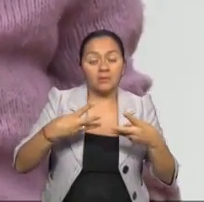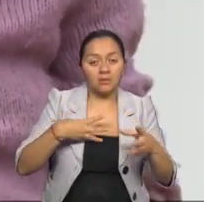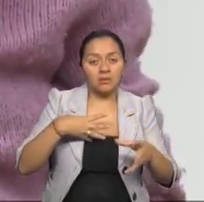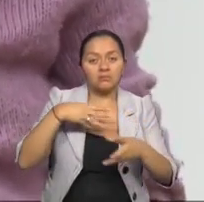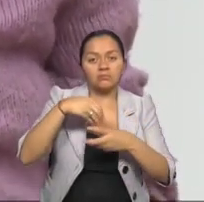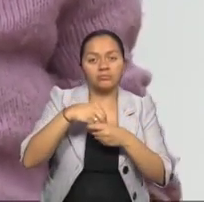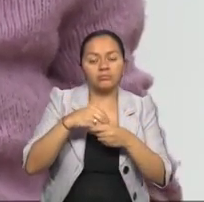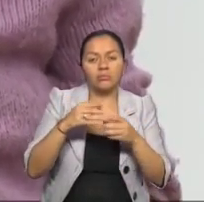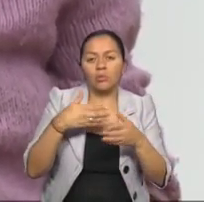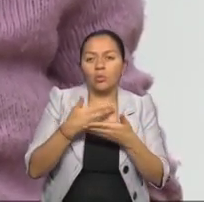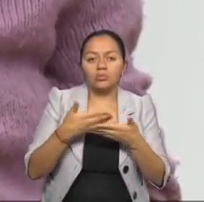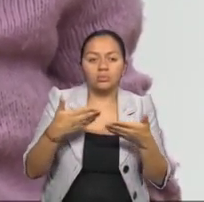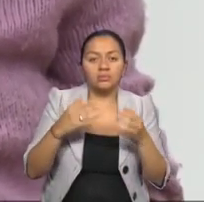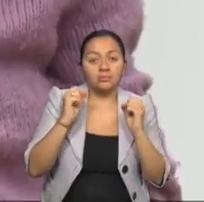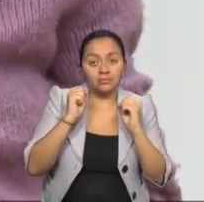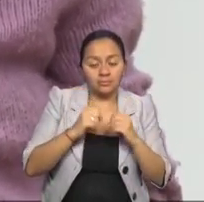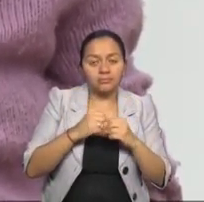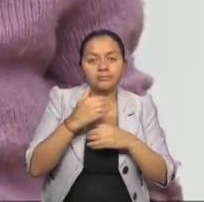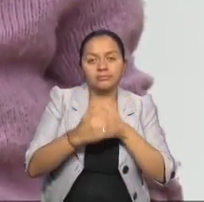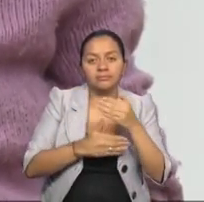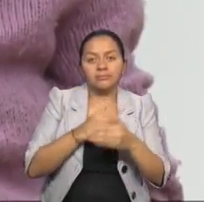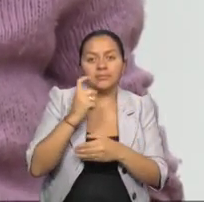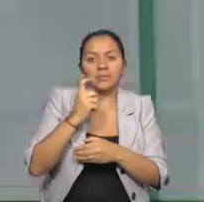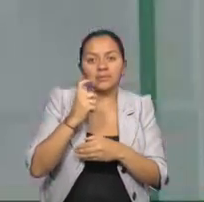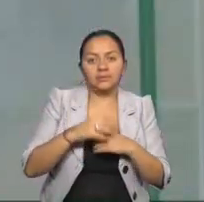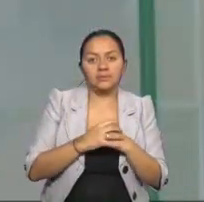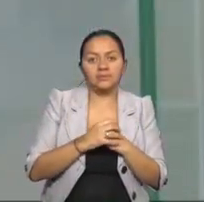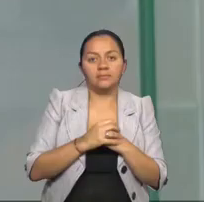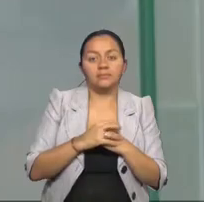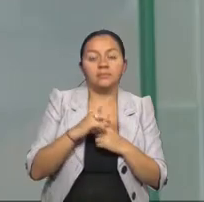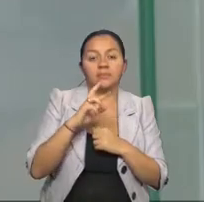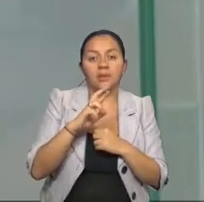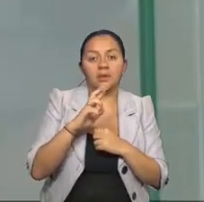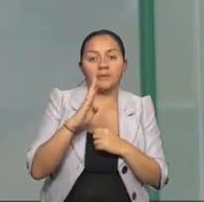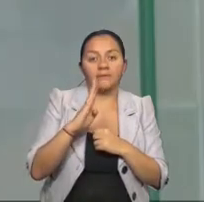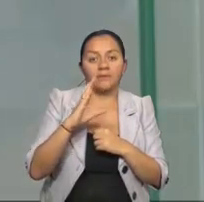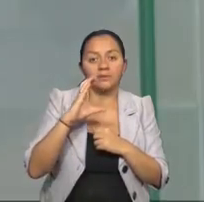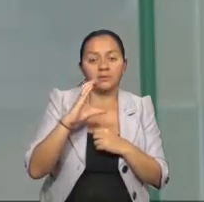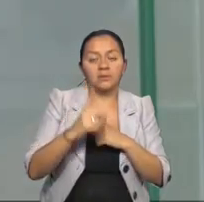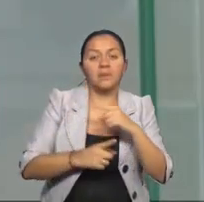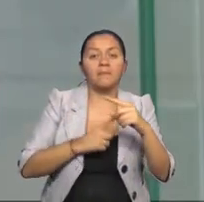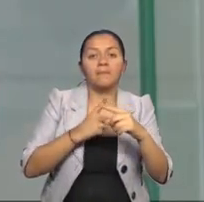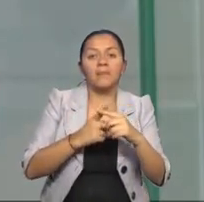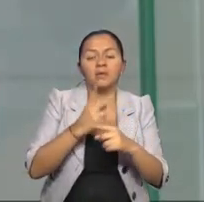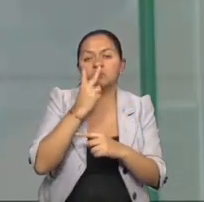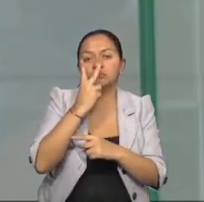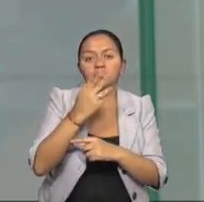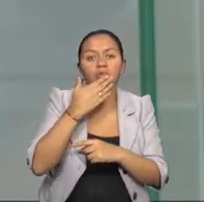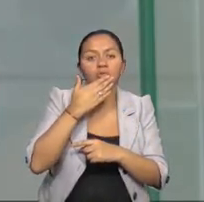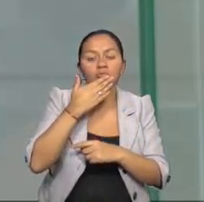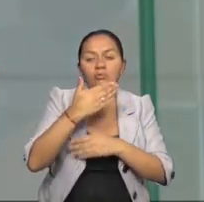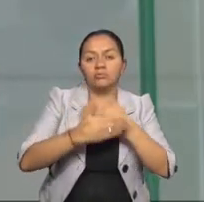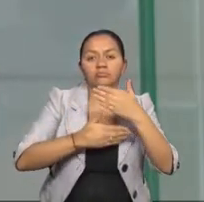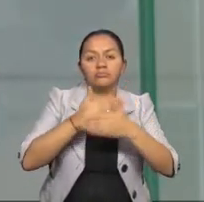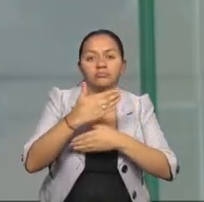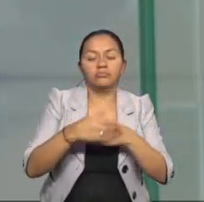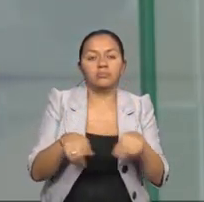pequeñas si se requiere cuando se debe ser una práctica tienes que estar